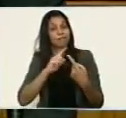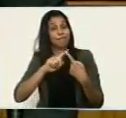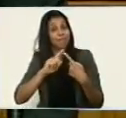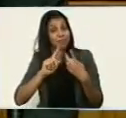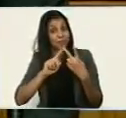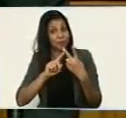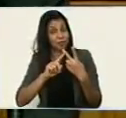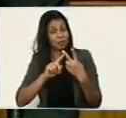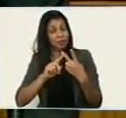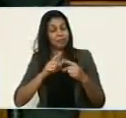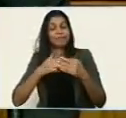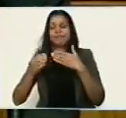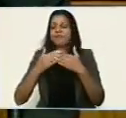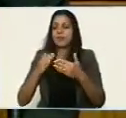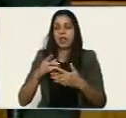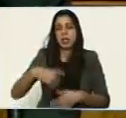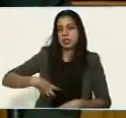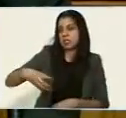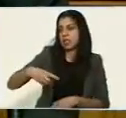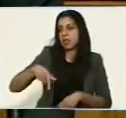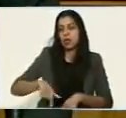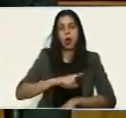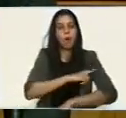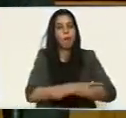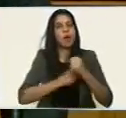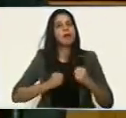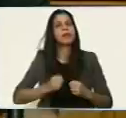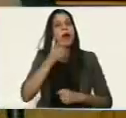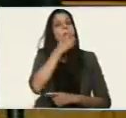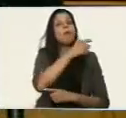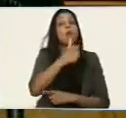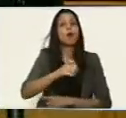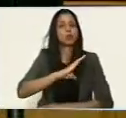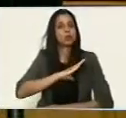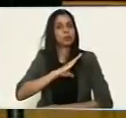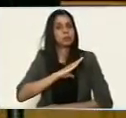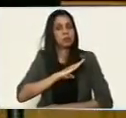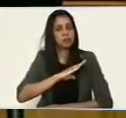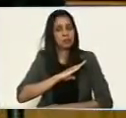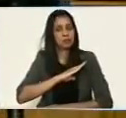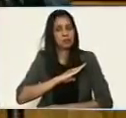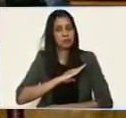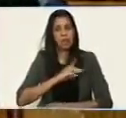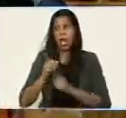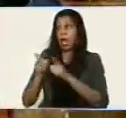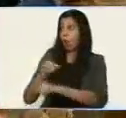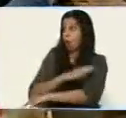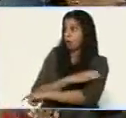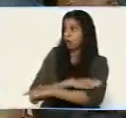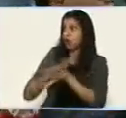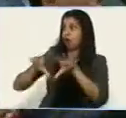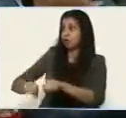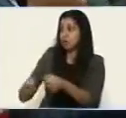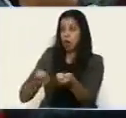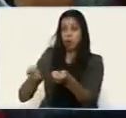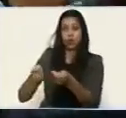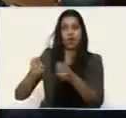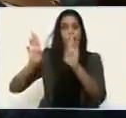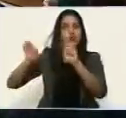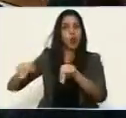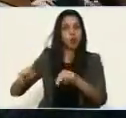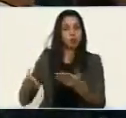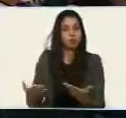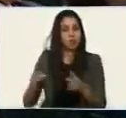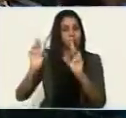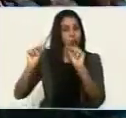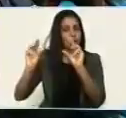quieran, pero aquí en Venezuela el poder es del pueblo y no lo van a tener, nunca lo van a tener, nunca. Ni ellos, ni